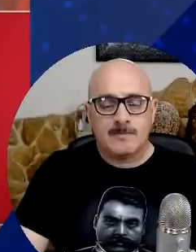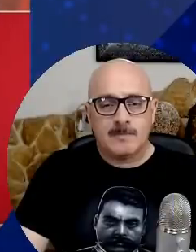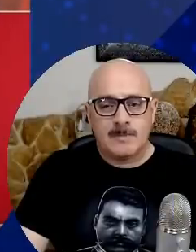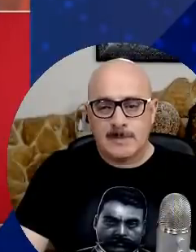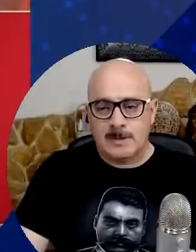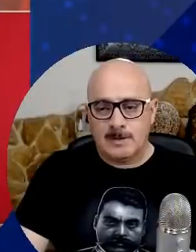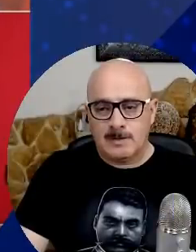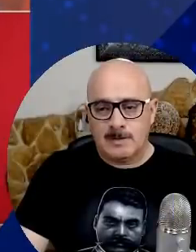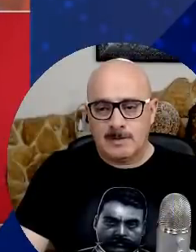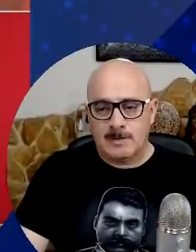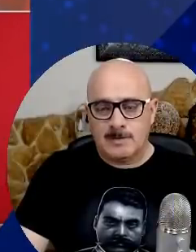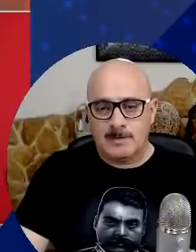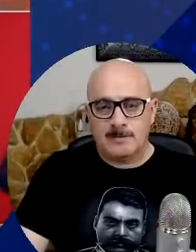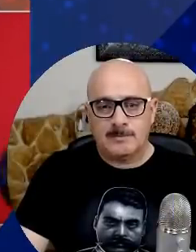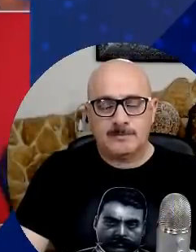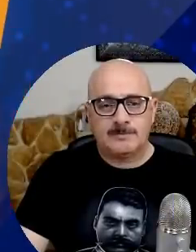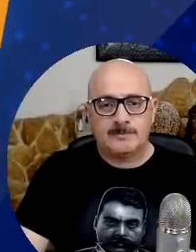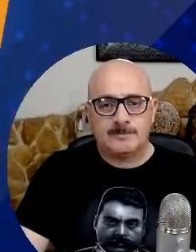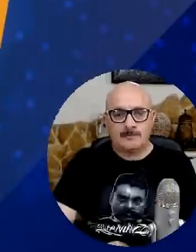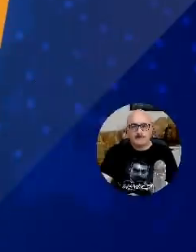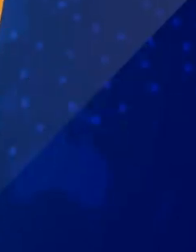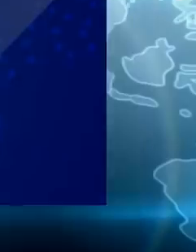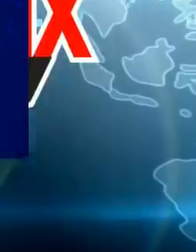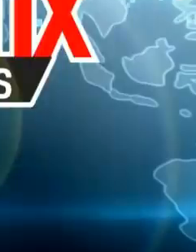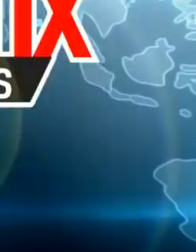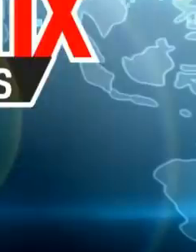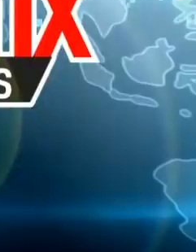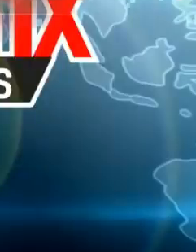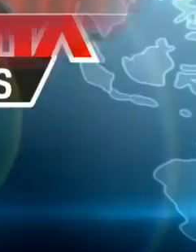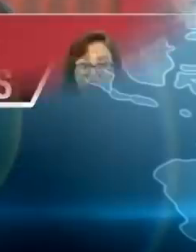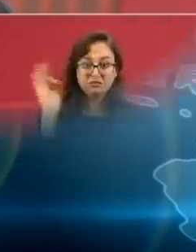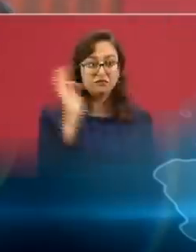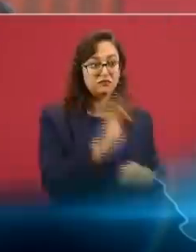Bueno, no todos, hubieron excepciones.